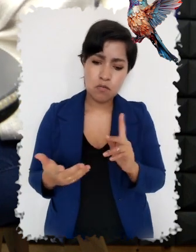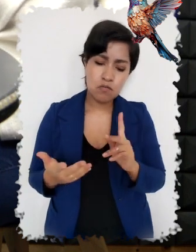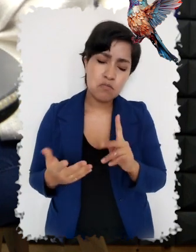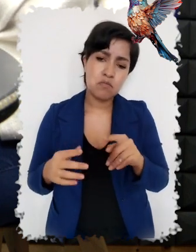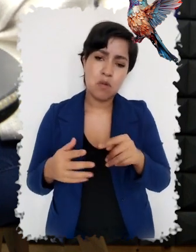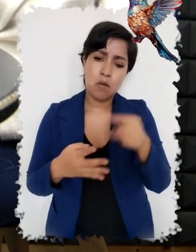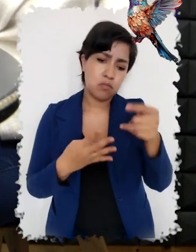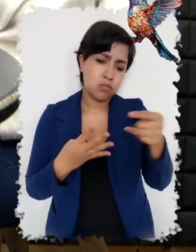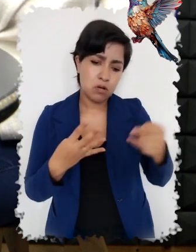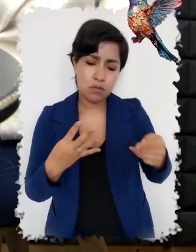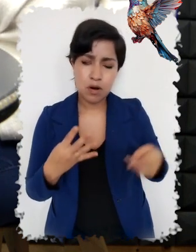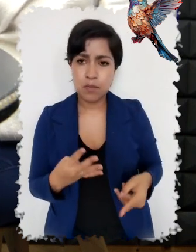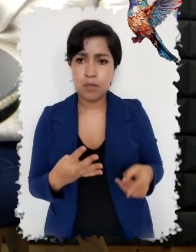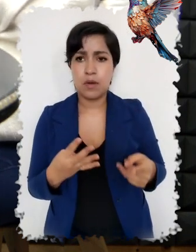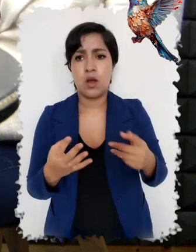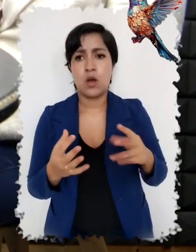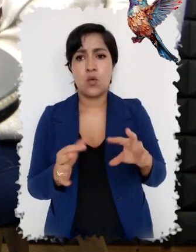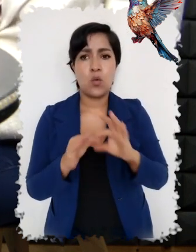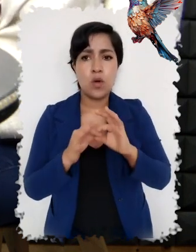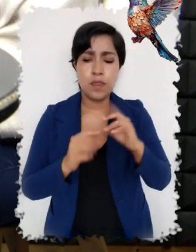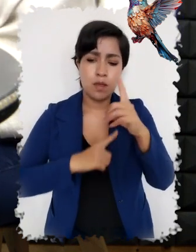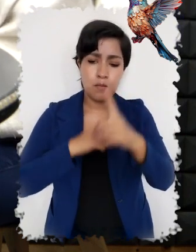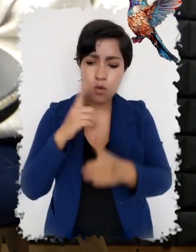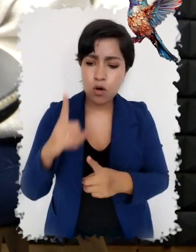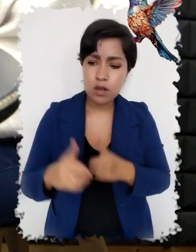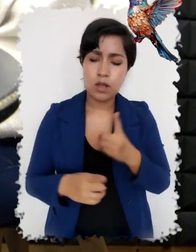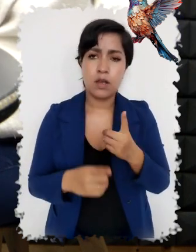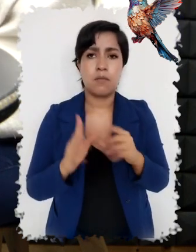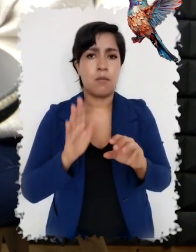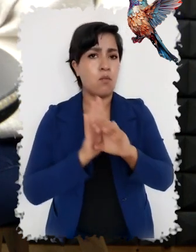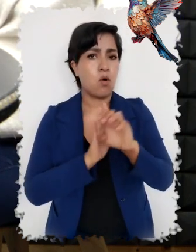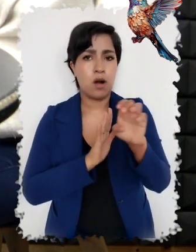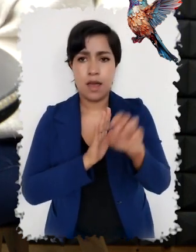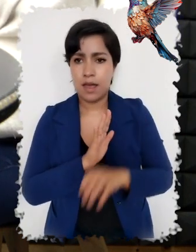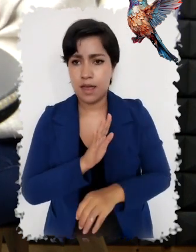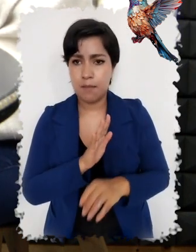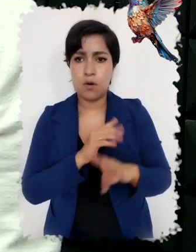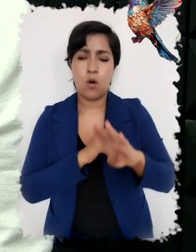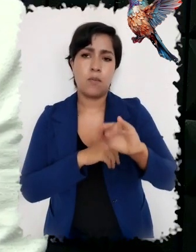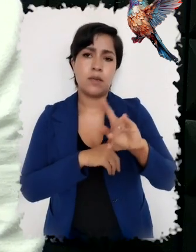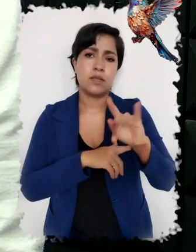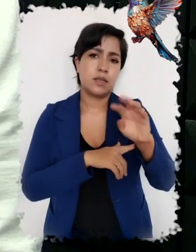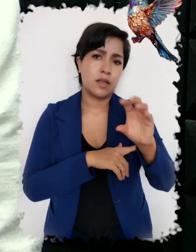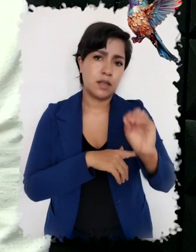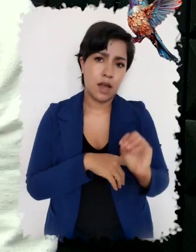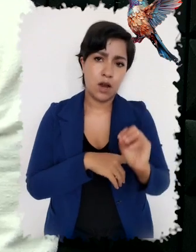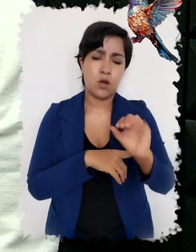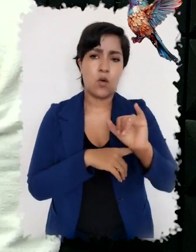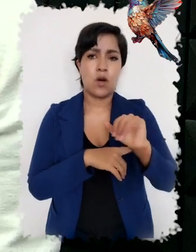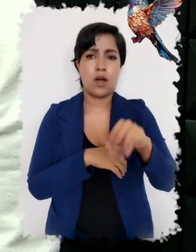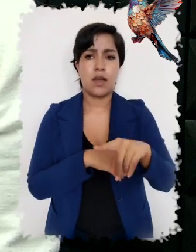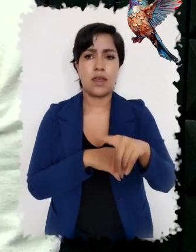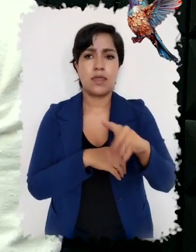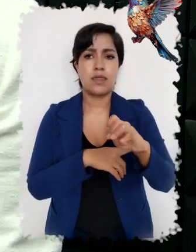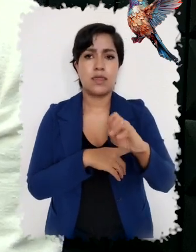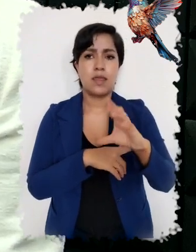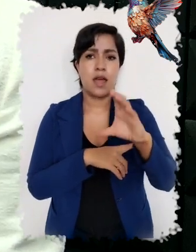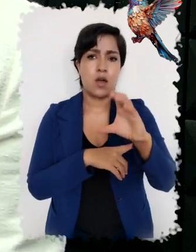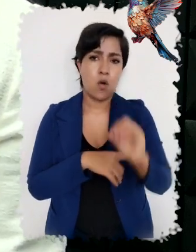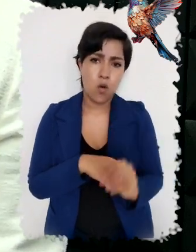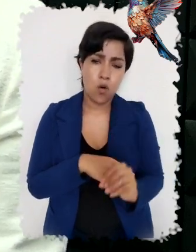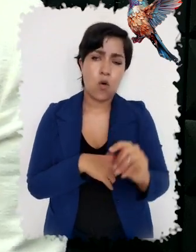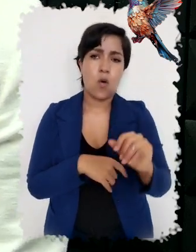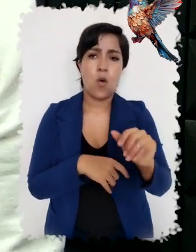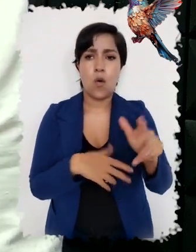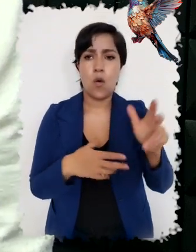lugar unidad deportivo por ejemplo por ejemplo vicentenario indeo